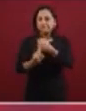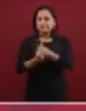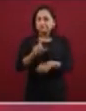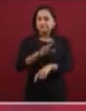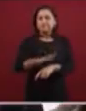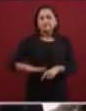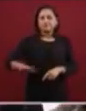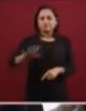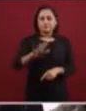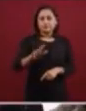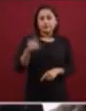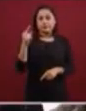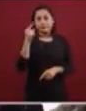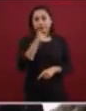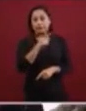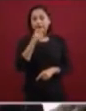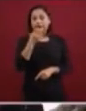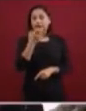expone.